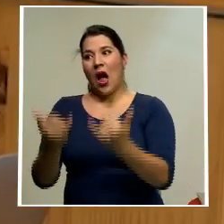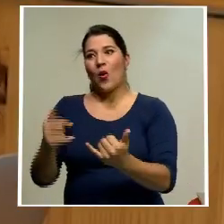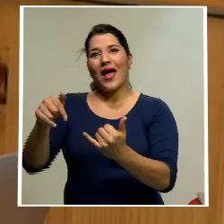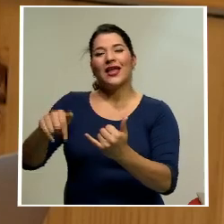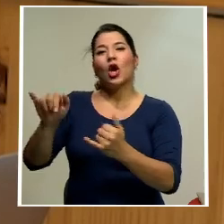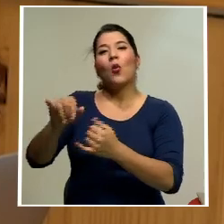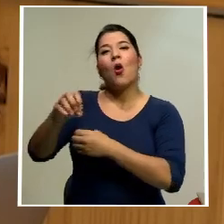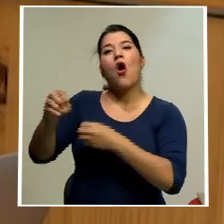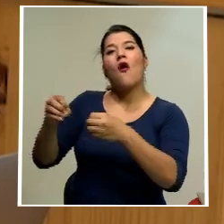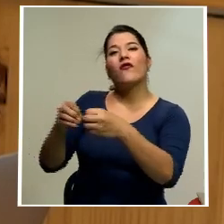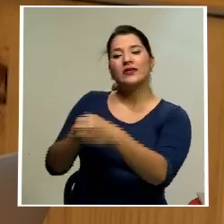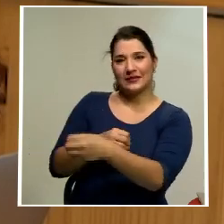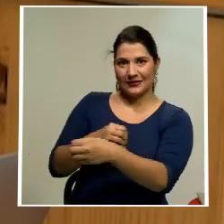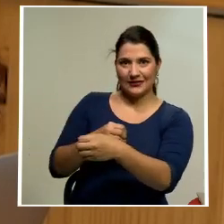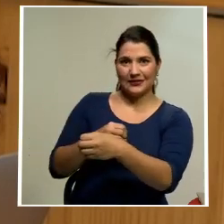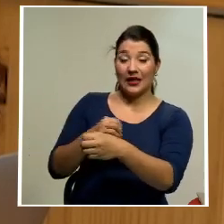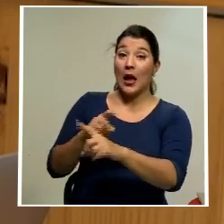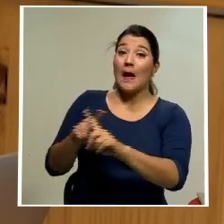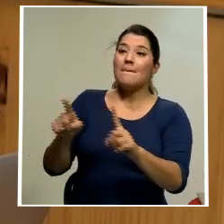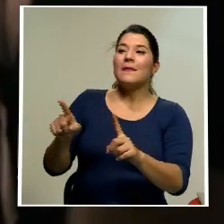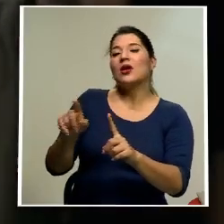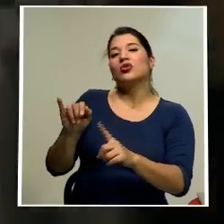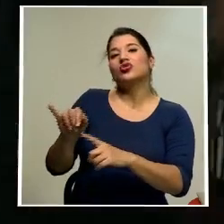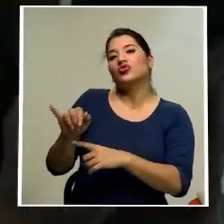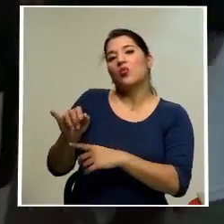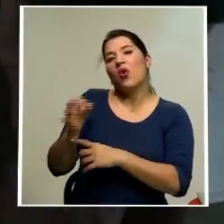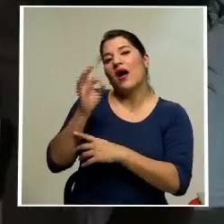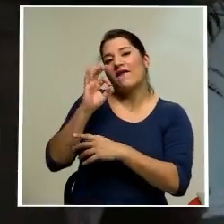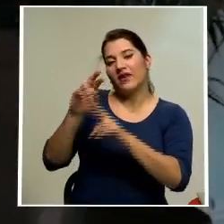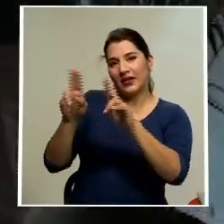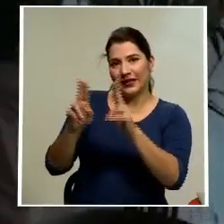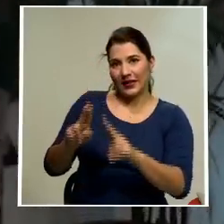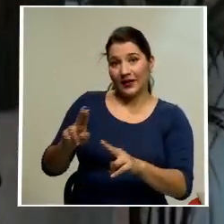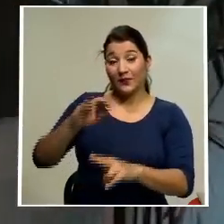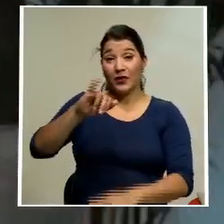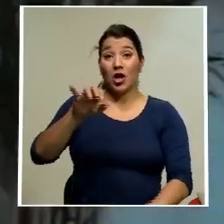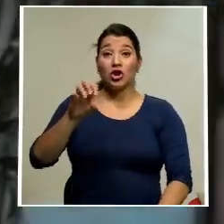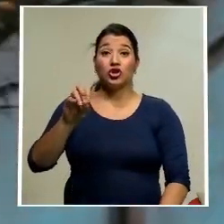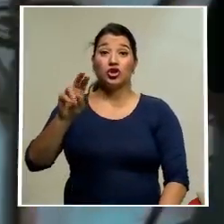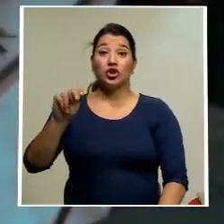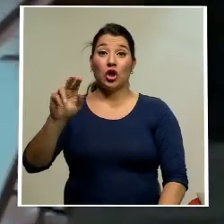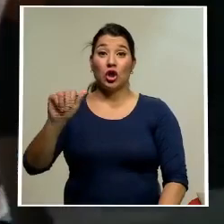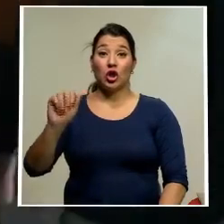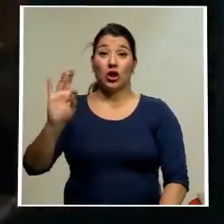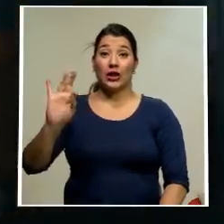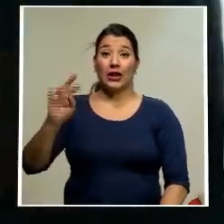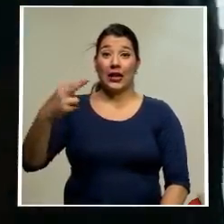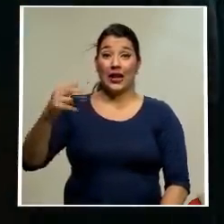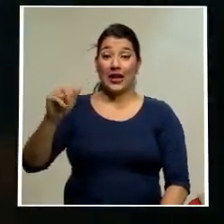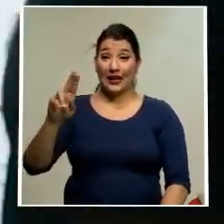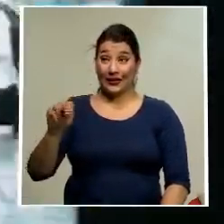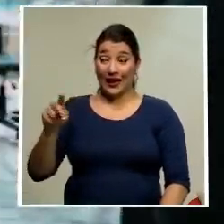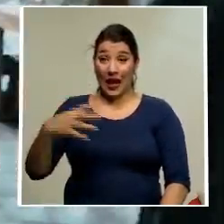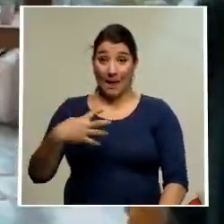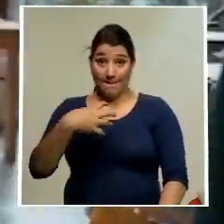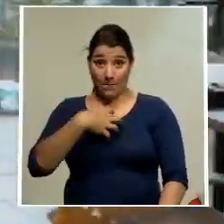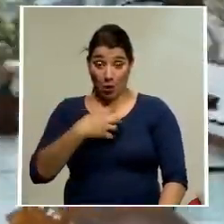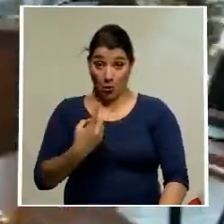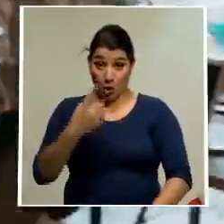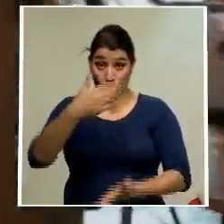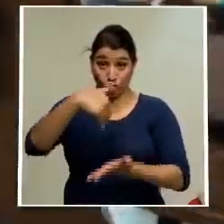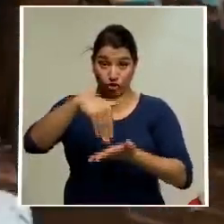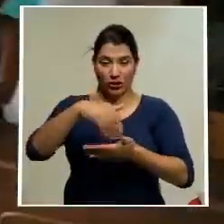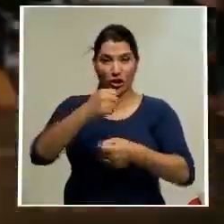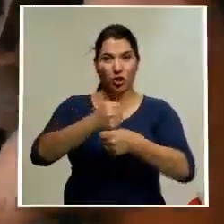móvil, pero en resumen es eso, café internet. En el caso de Jonathan Valenbois, propietario de Essential Coworking, el